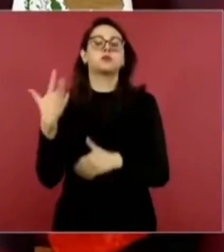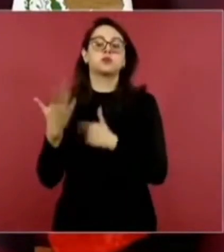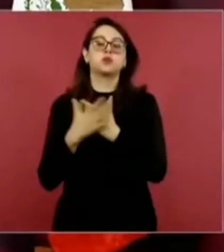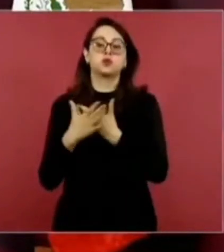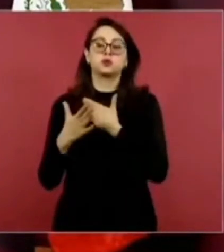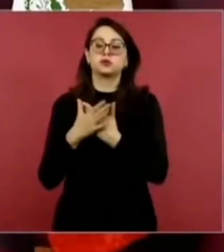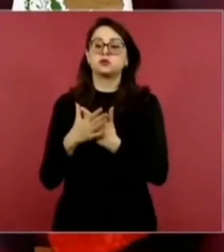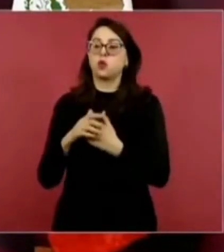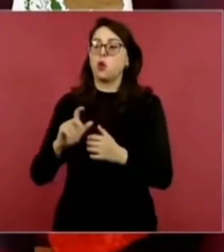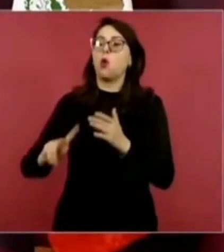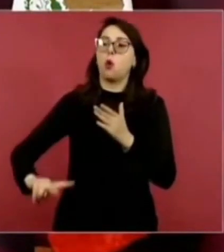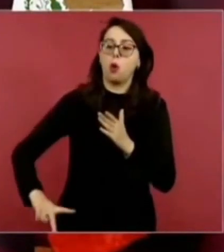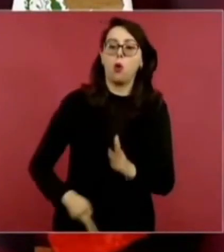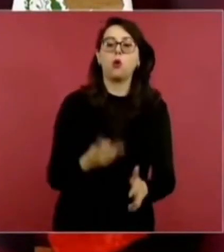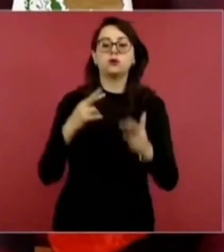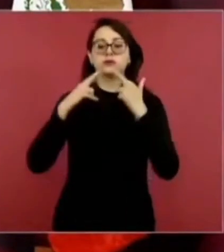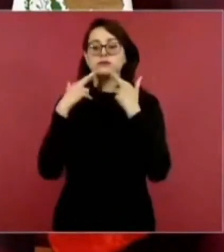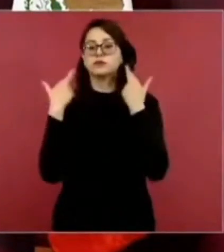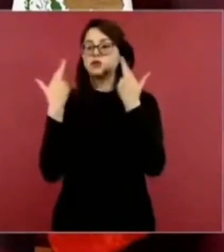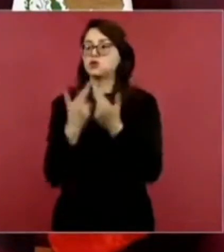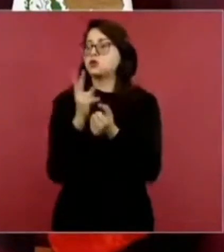a todos. O sea,